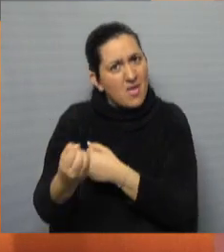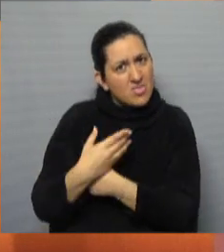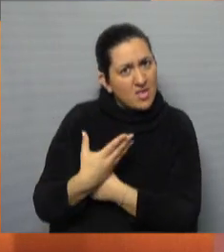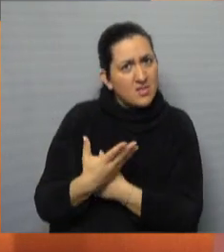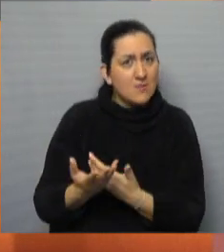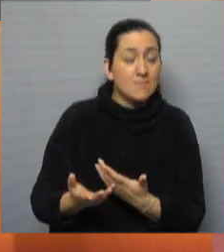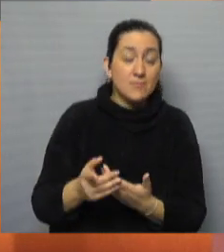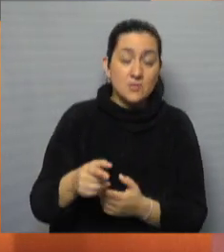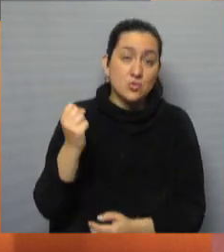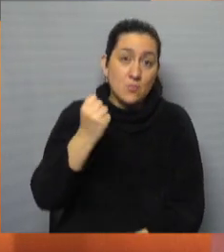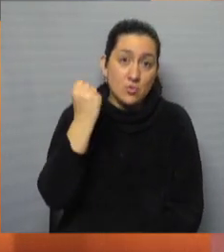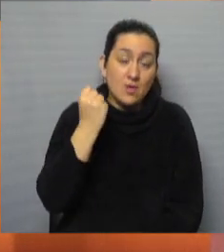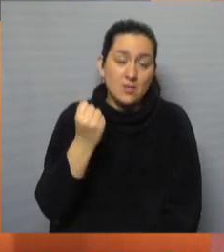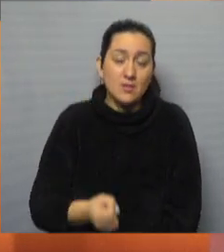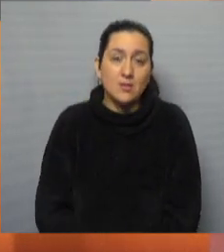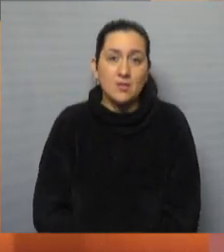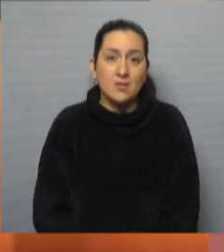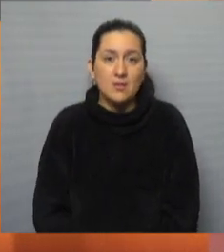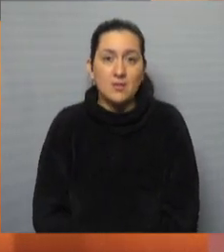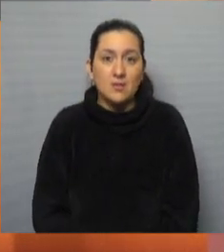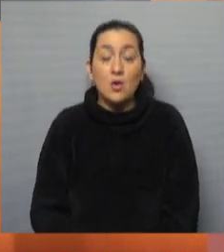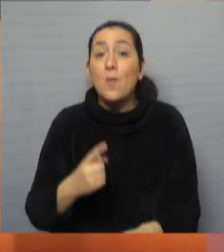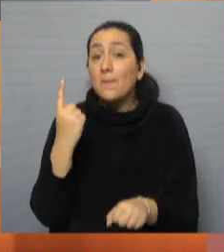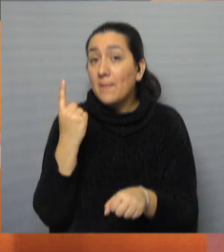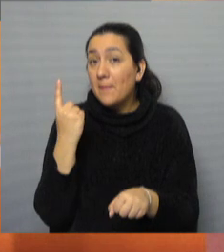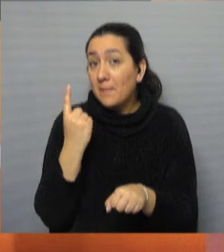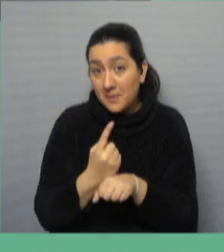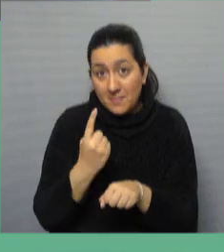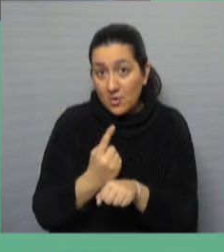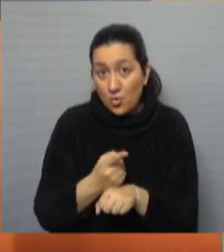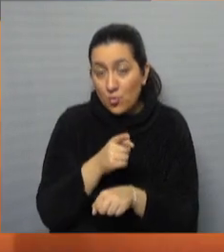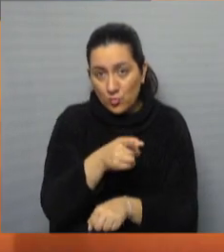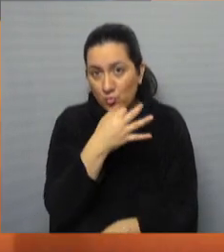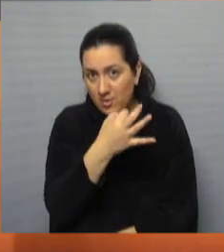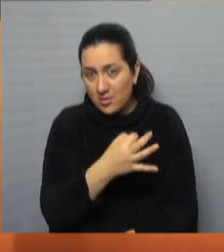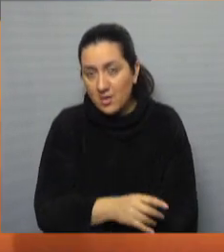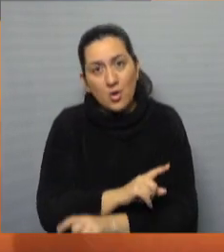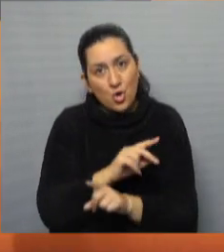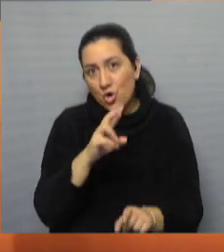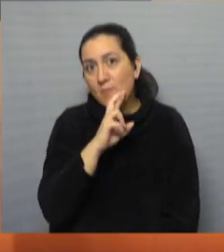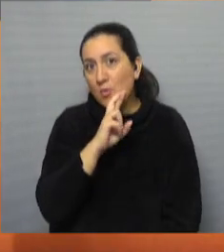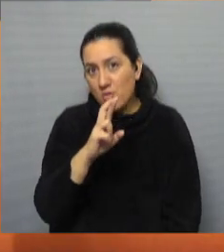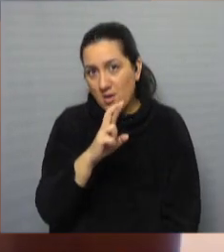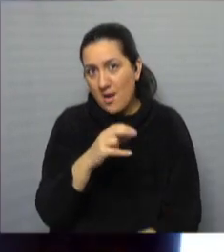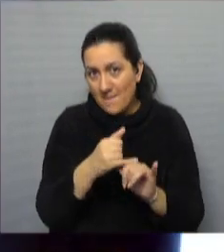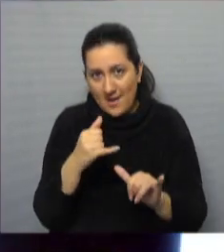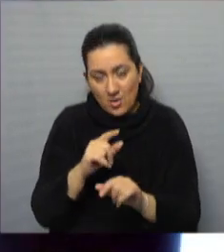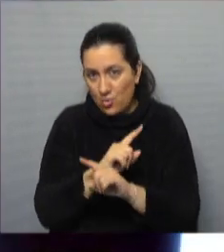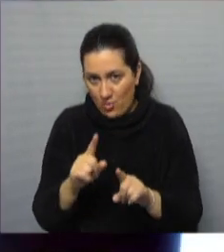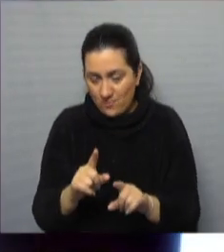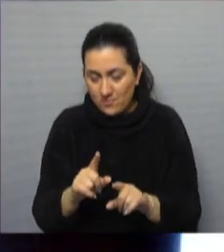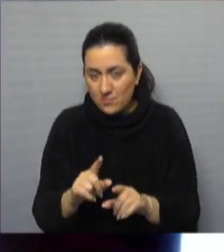sin duda sin duda en una primera cosa como vos decías no responder esos mensajes no